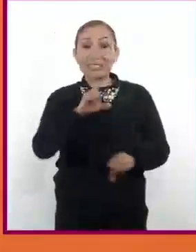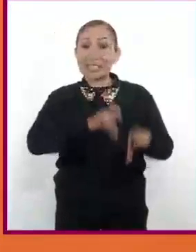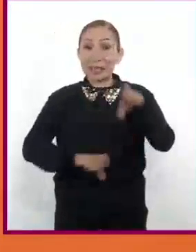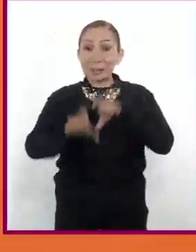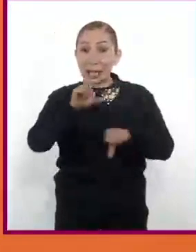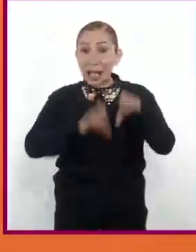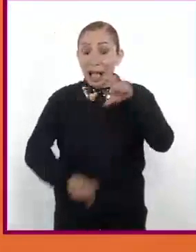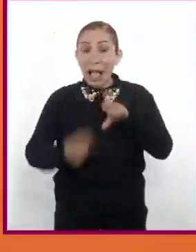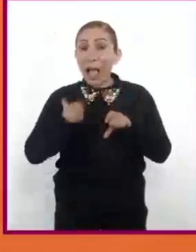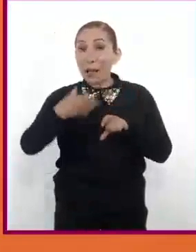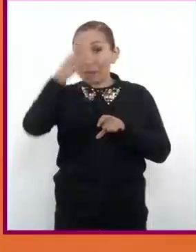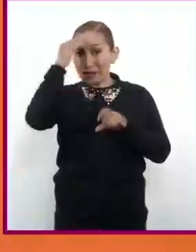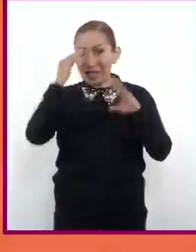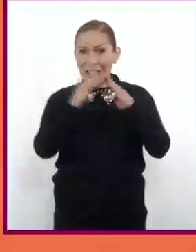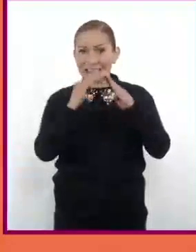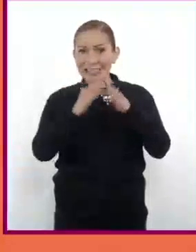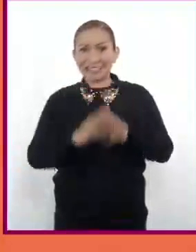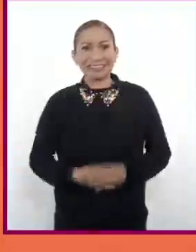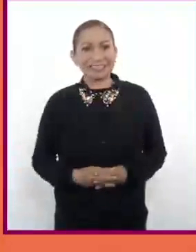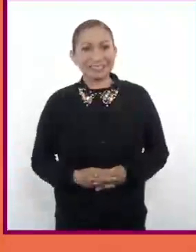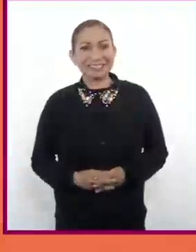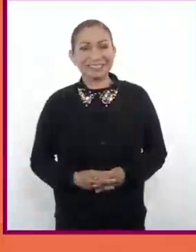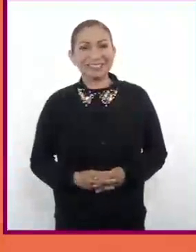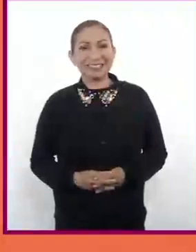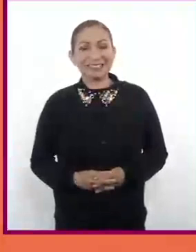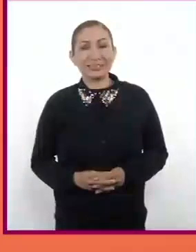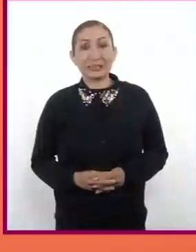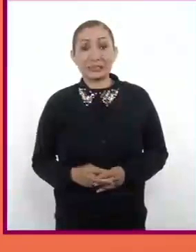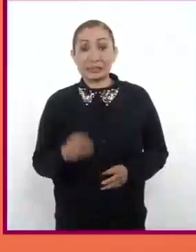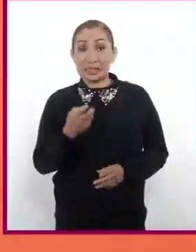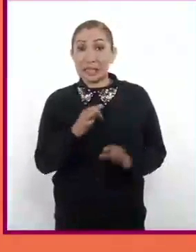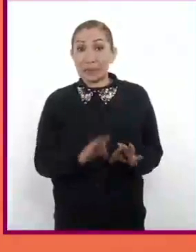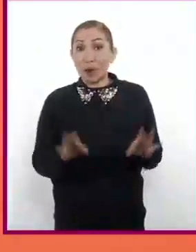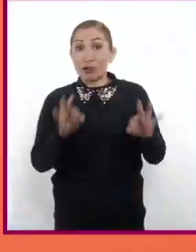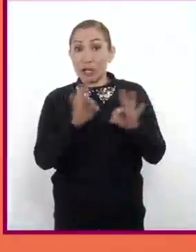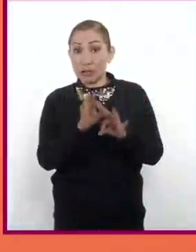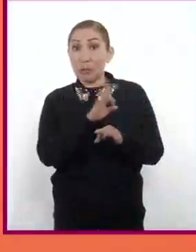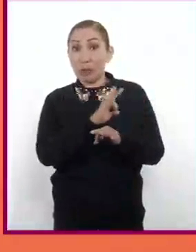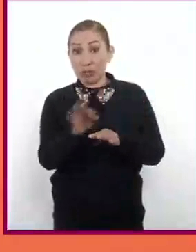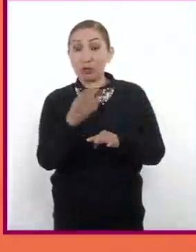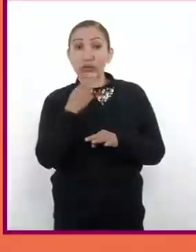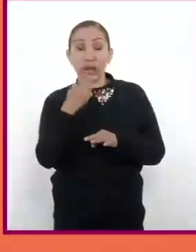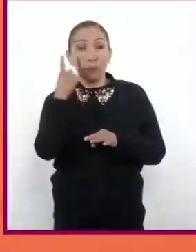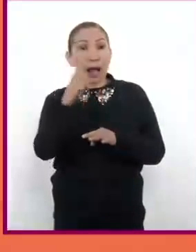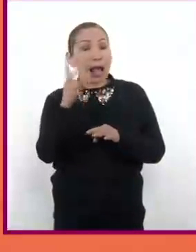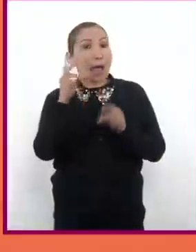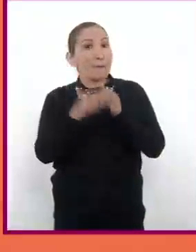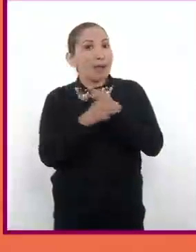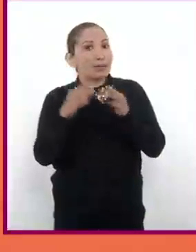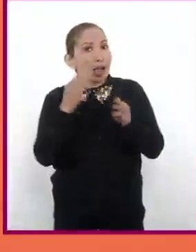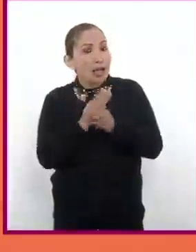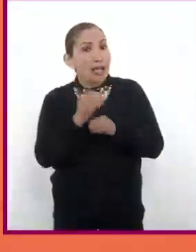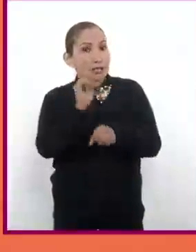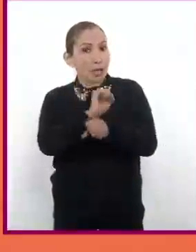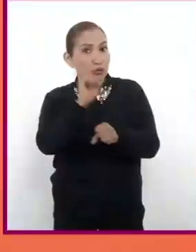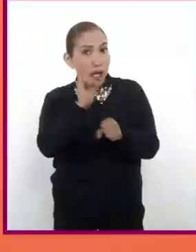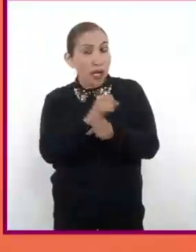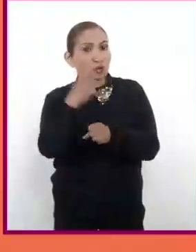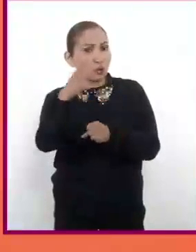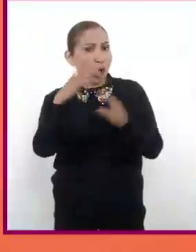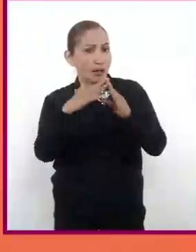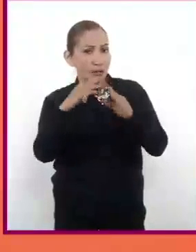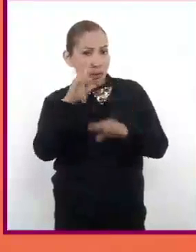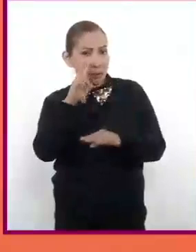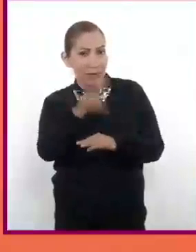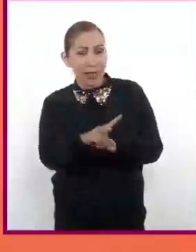Química por Aprende en Casa. Una importante opción que lleva los contenidos de las asignaturas de secundaria hasta sus